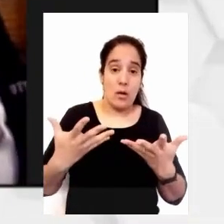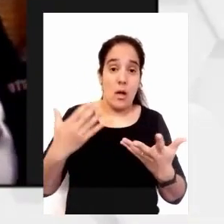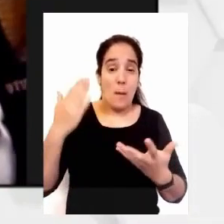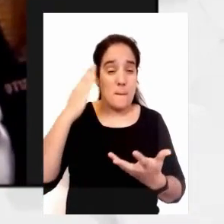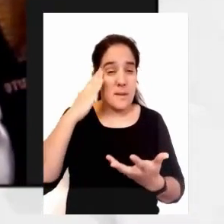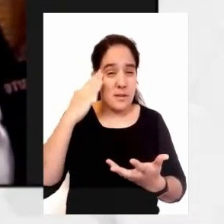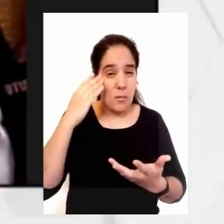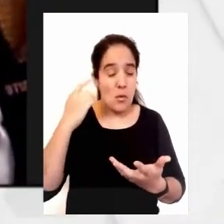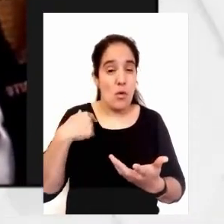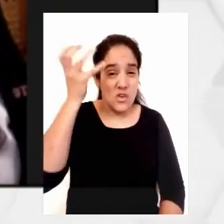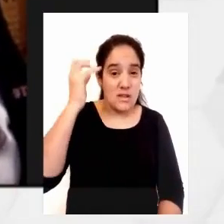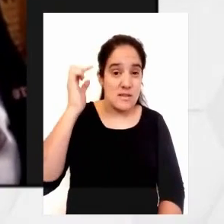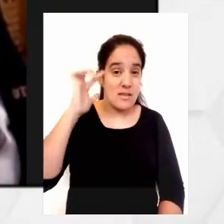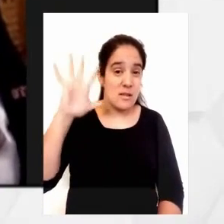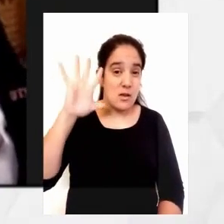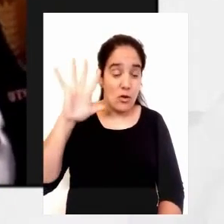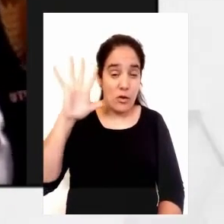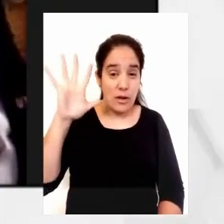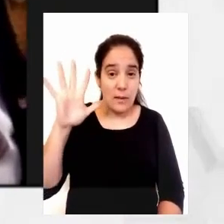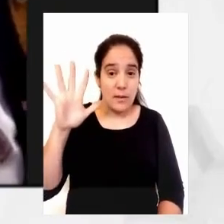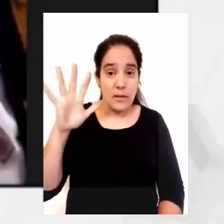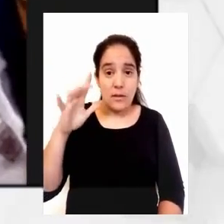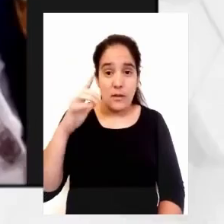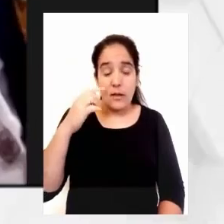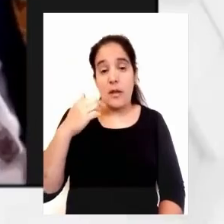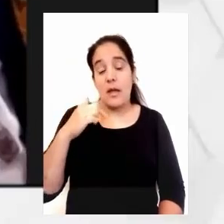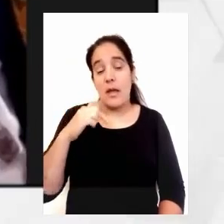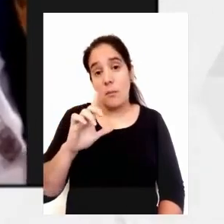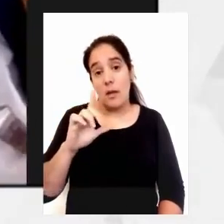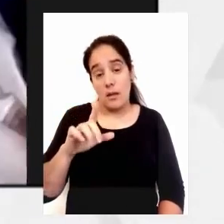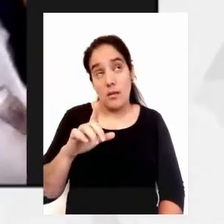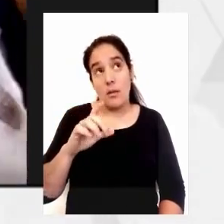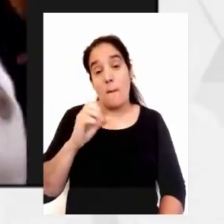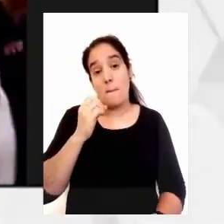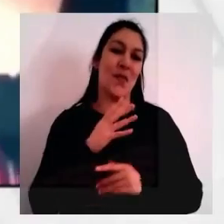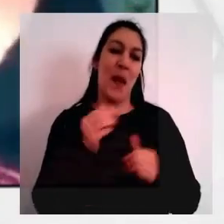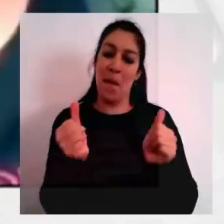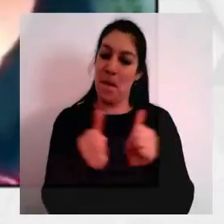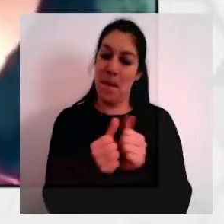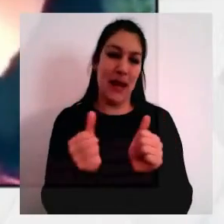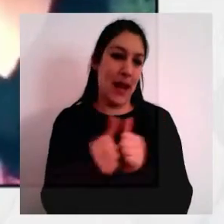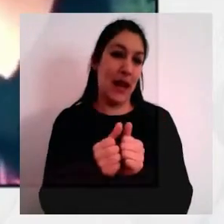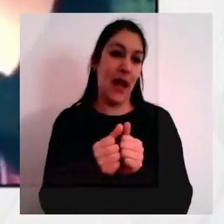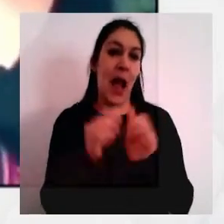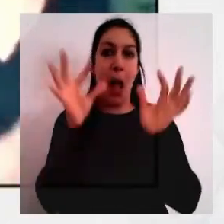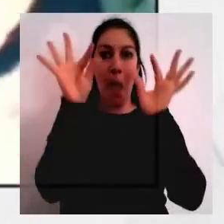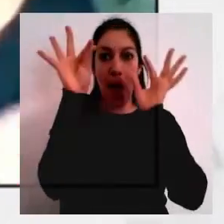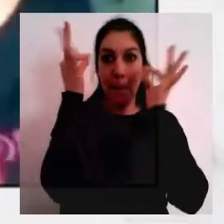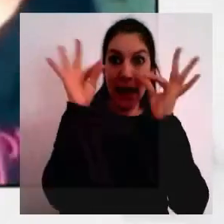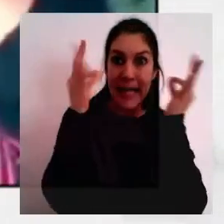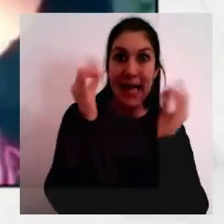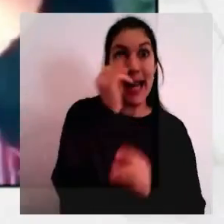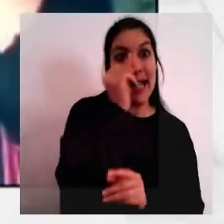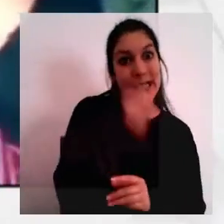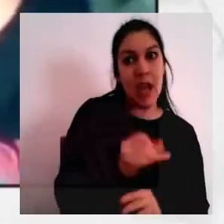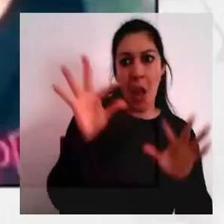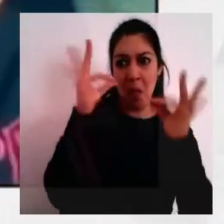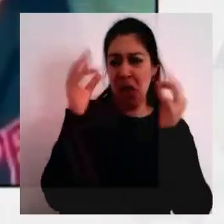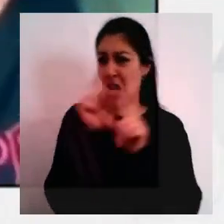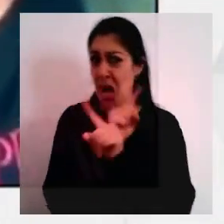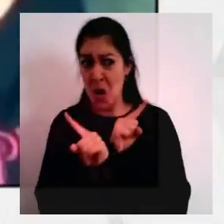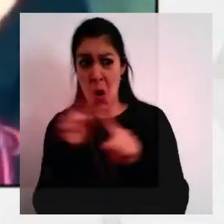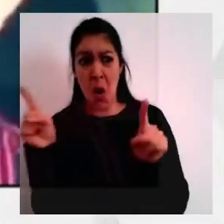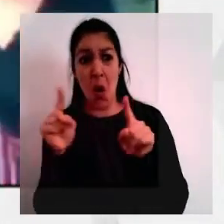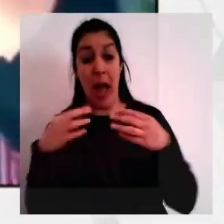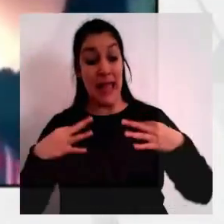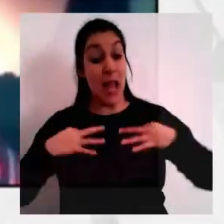violencia psicológica es aún más peligrosa que la física. Maquillate, no te maquilles que te queda mal, te